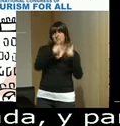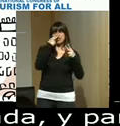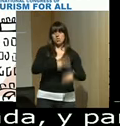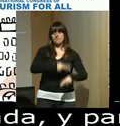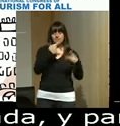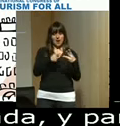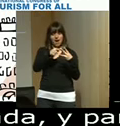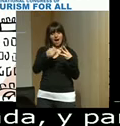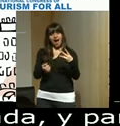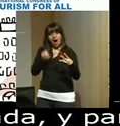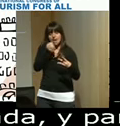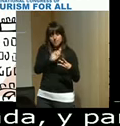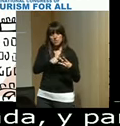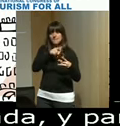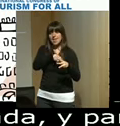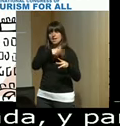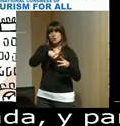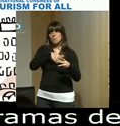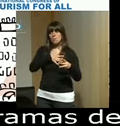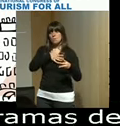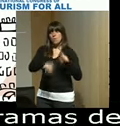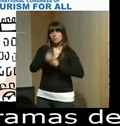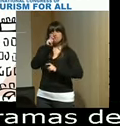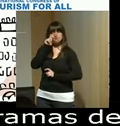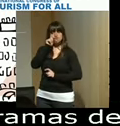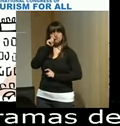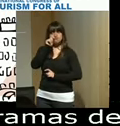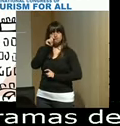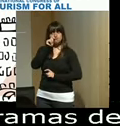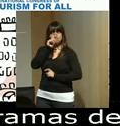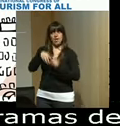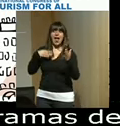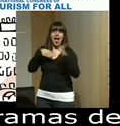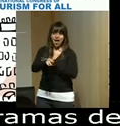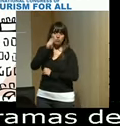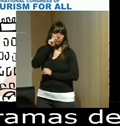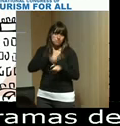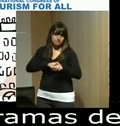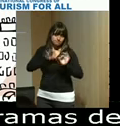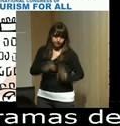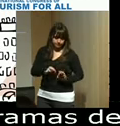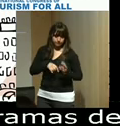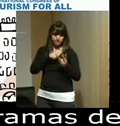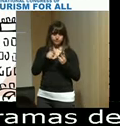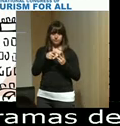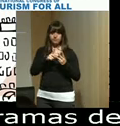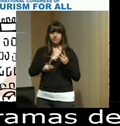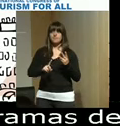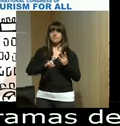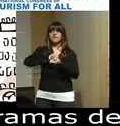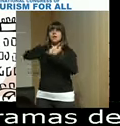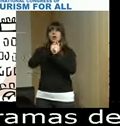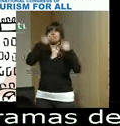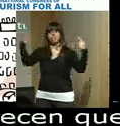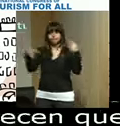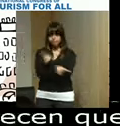las personas de más edad puedan acceder a un turismo que puedan acceder a un tipo de turismo. Contrario a la creencia